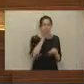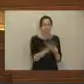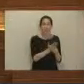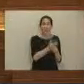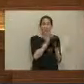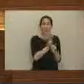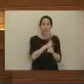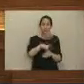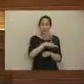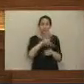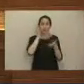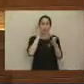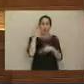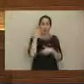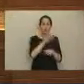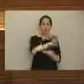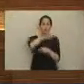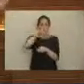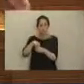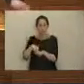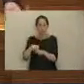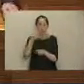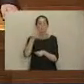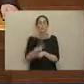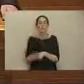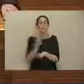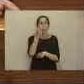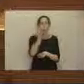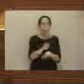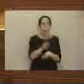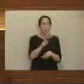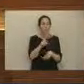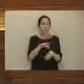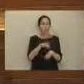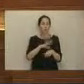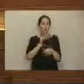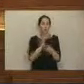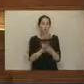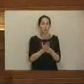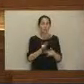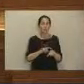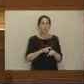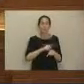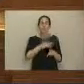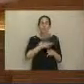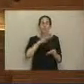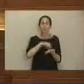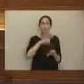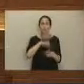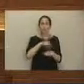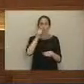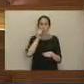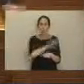presta servicio en el centro de rehabilitación de San Lázaro y se sustraerá un médico psiquiatra de uno de los centros de salud mental de Oviedo sin que ello parezca motivado por la